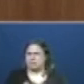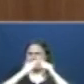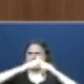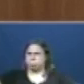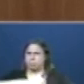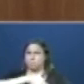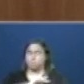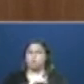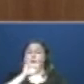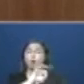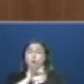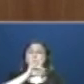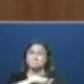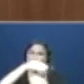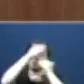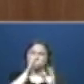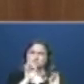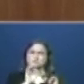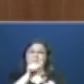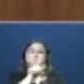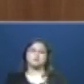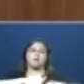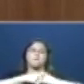familias con todos sus miembros activos en